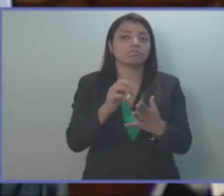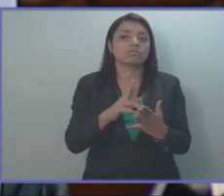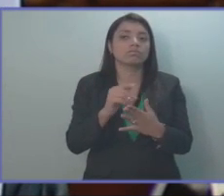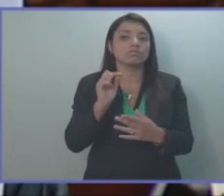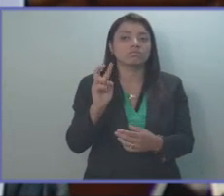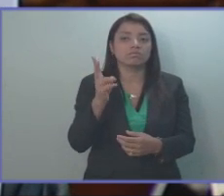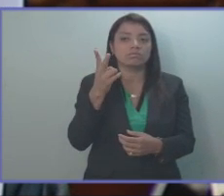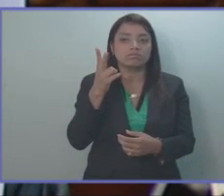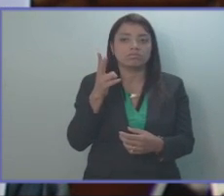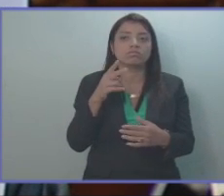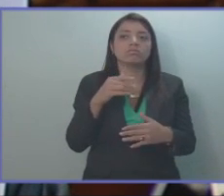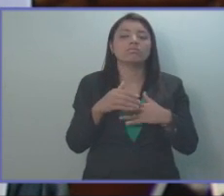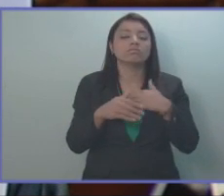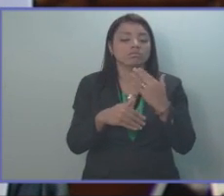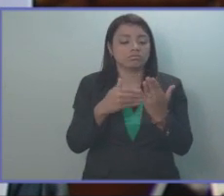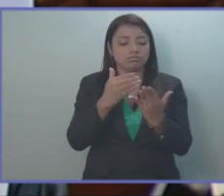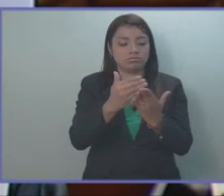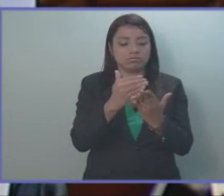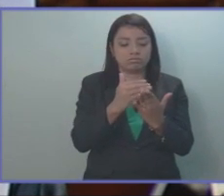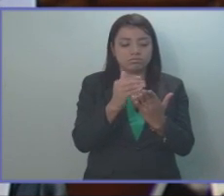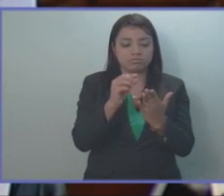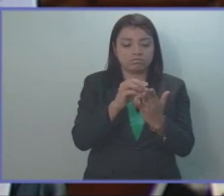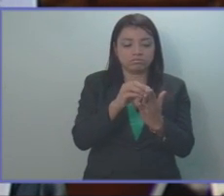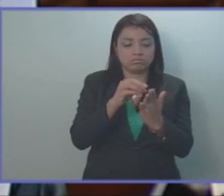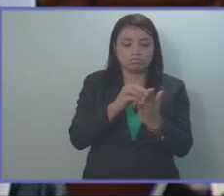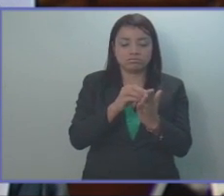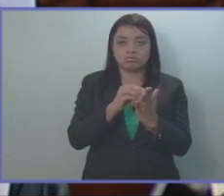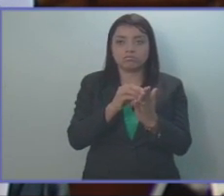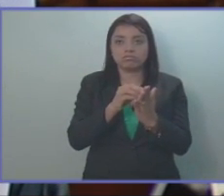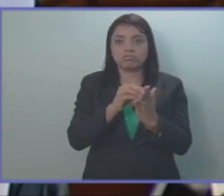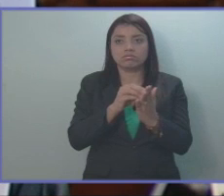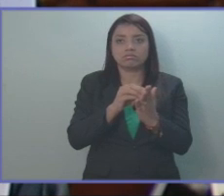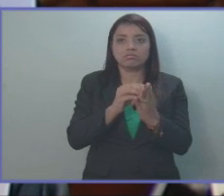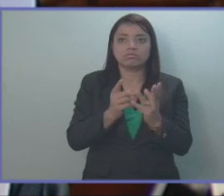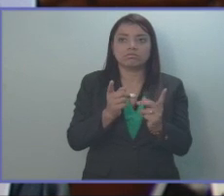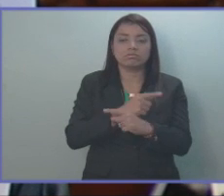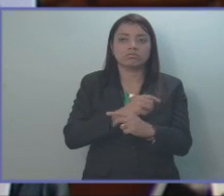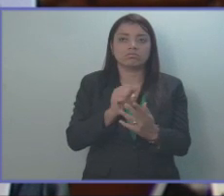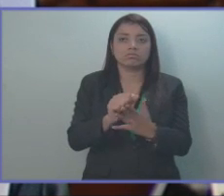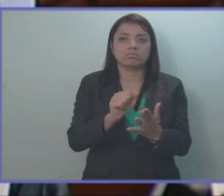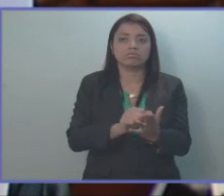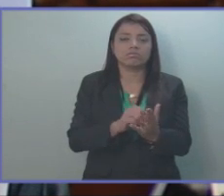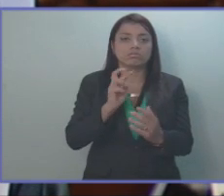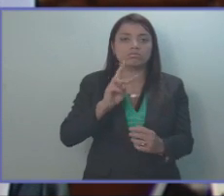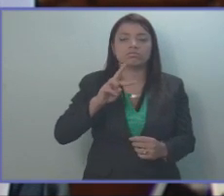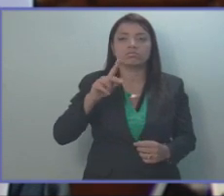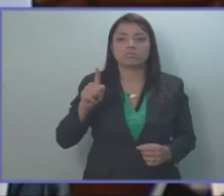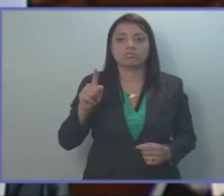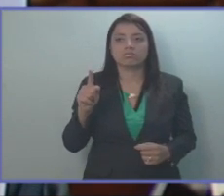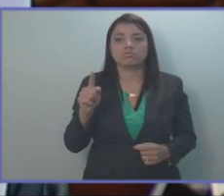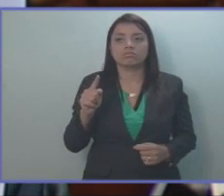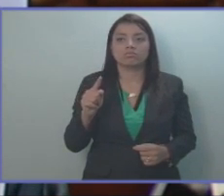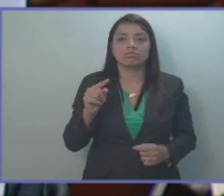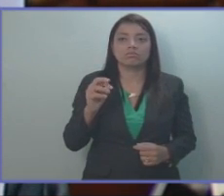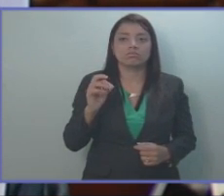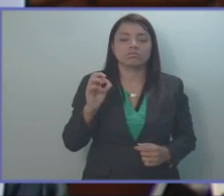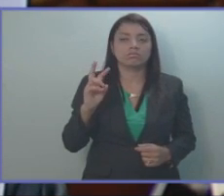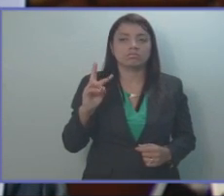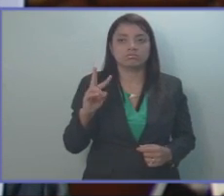2. Sustitúyase en el artículo 21 el